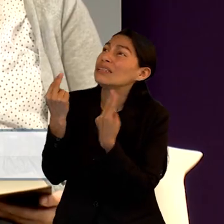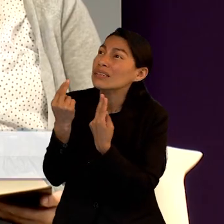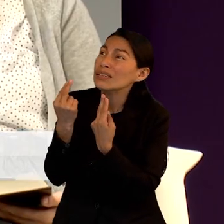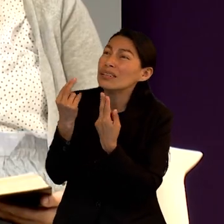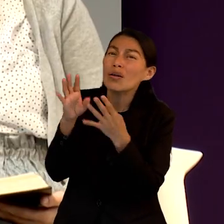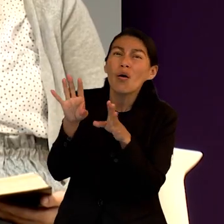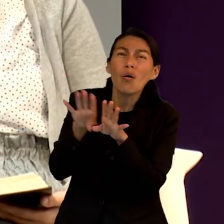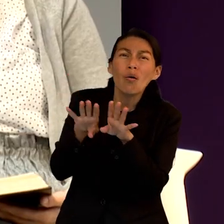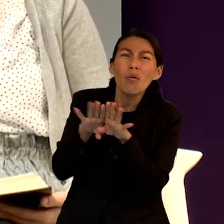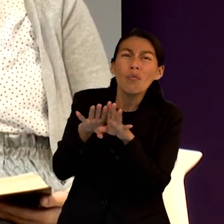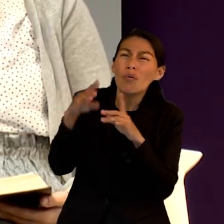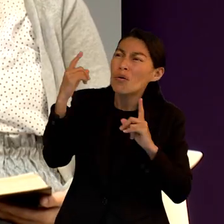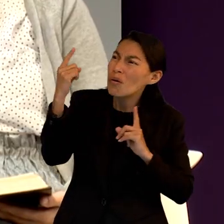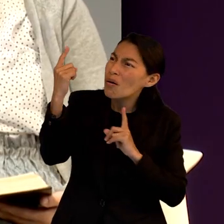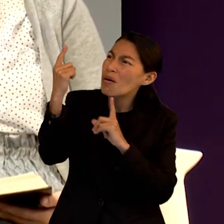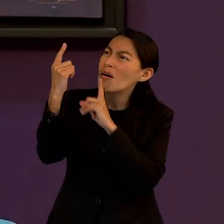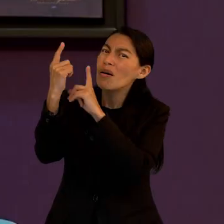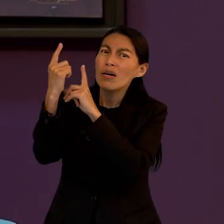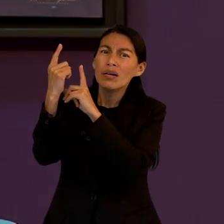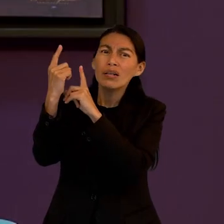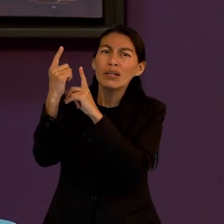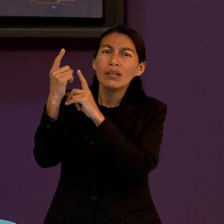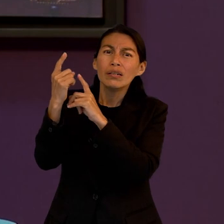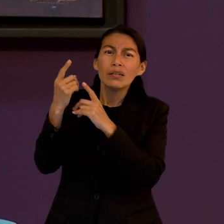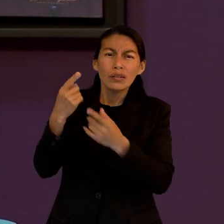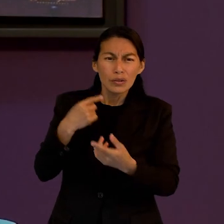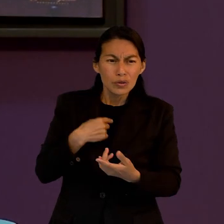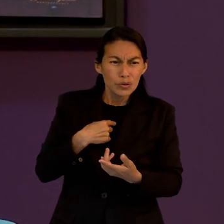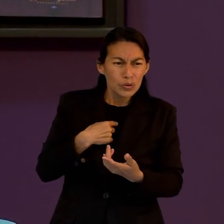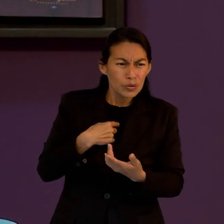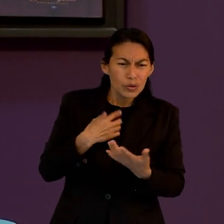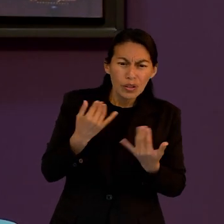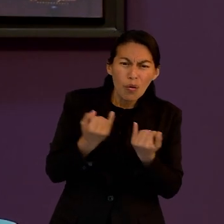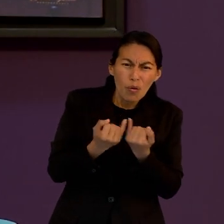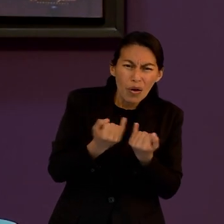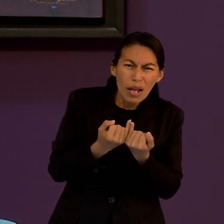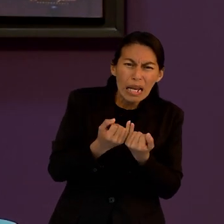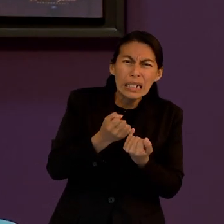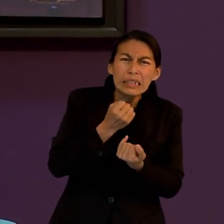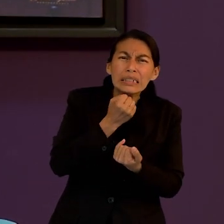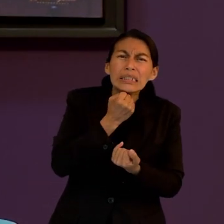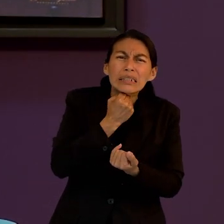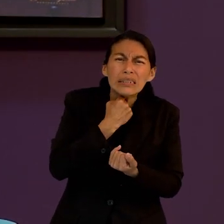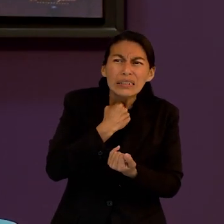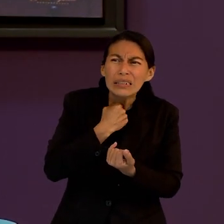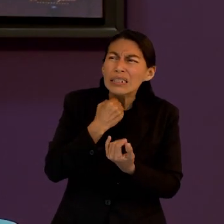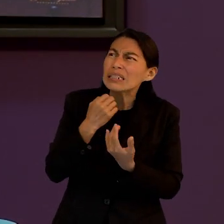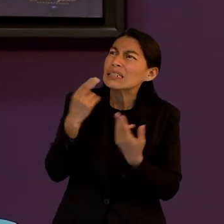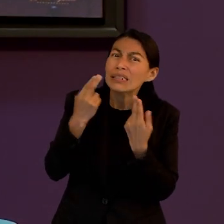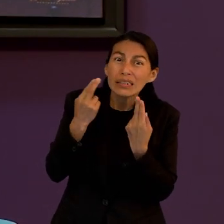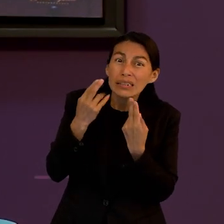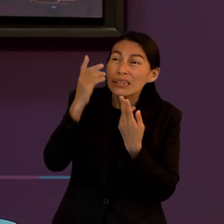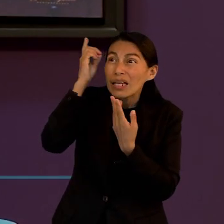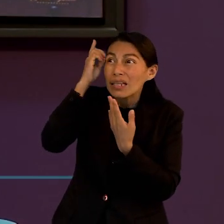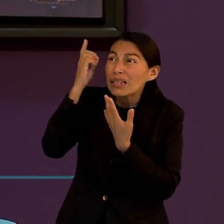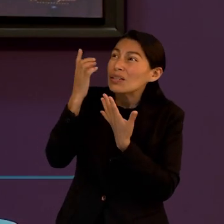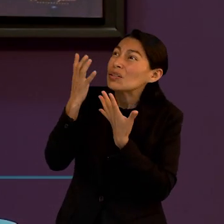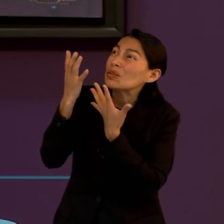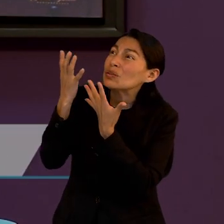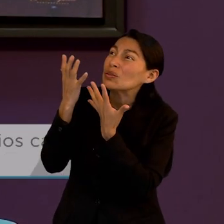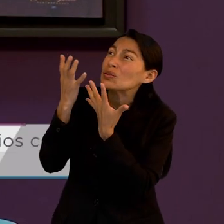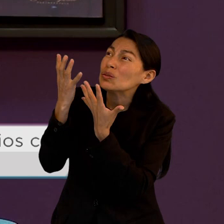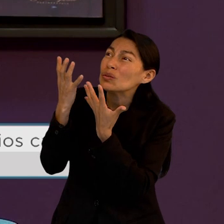una pregunta sobre cómo podemos nosotros tener esa misma sed de llegar a la presencia de dios creo que es una invitación a que